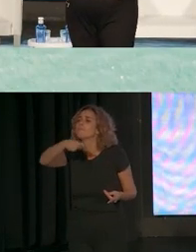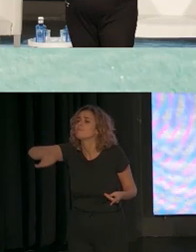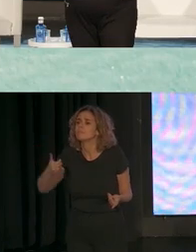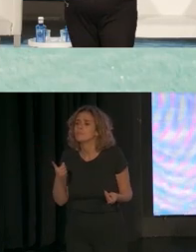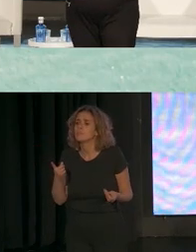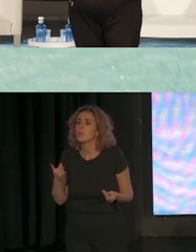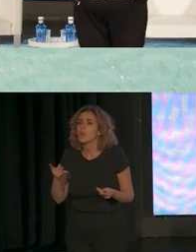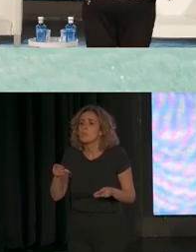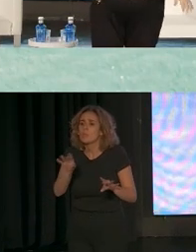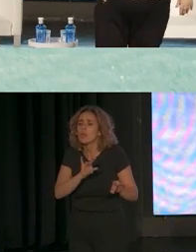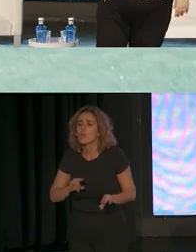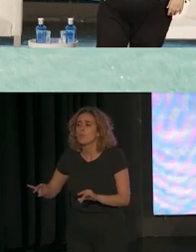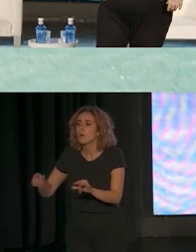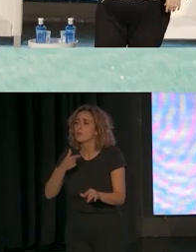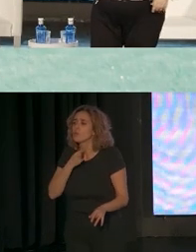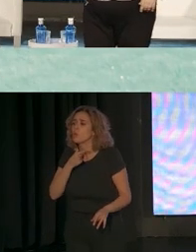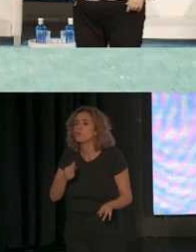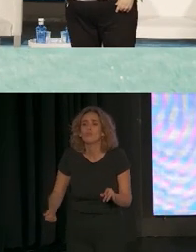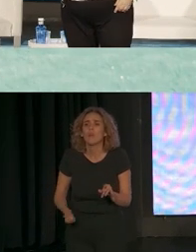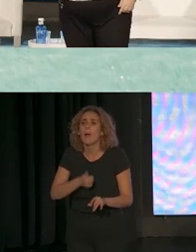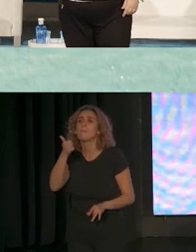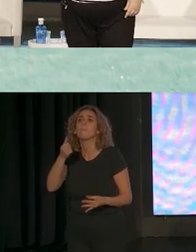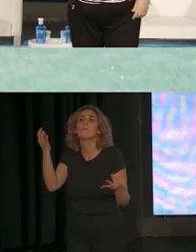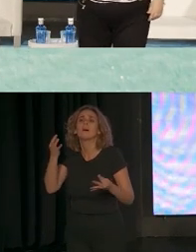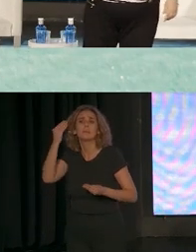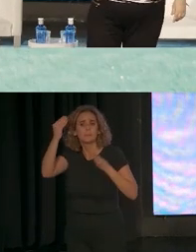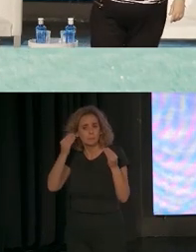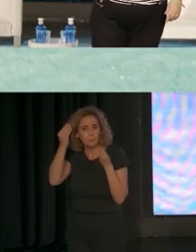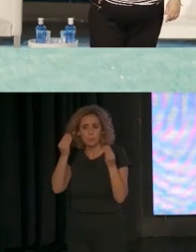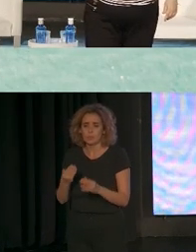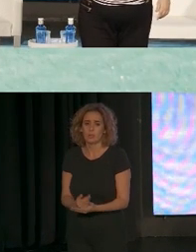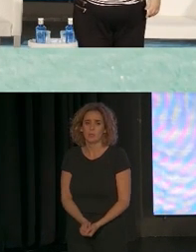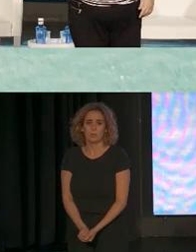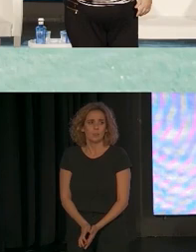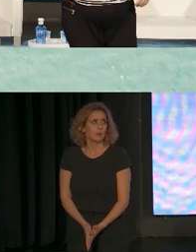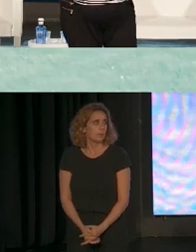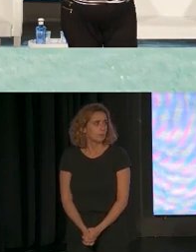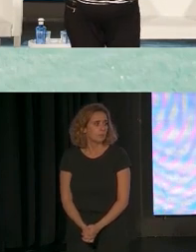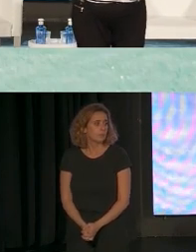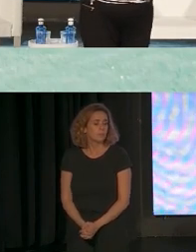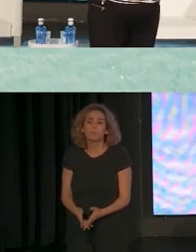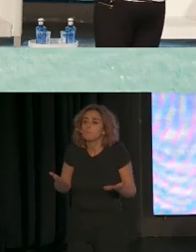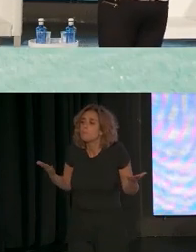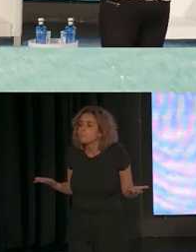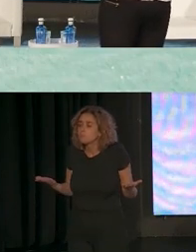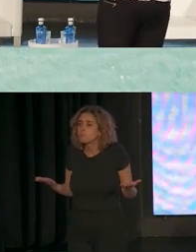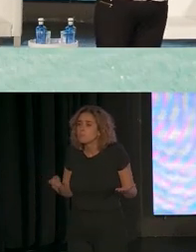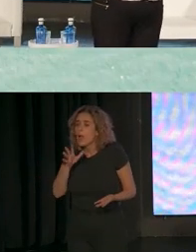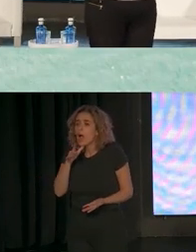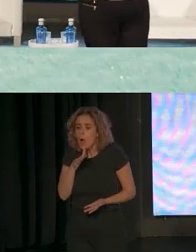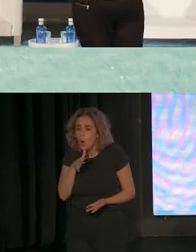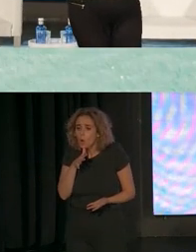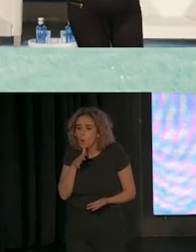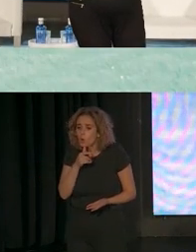de tu barrio simplemente para que lo penséis con vosotros mismos Y bueno pues ahora